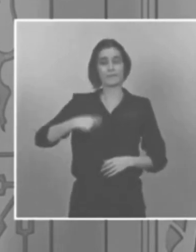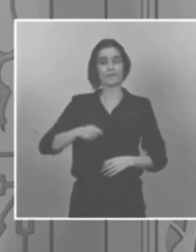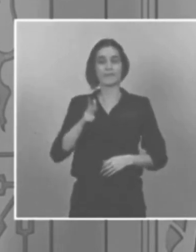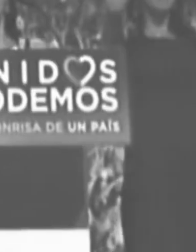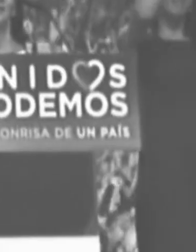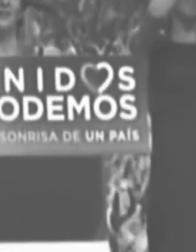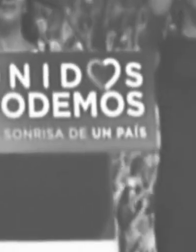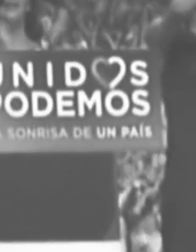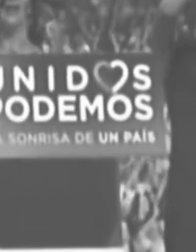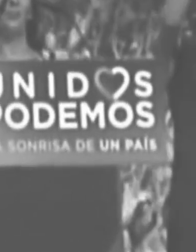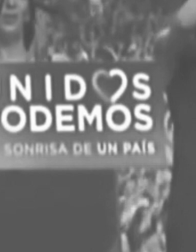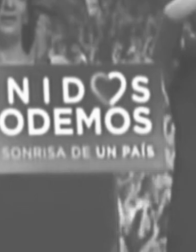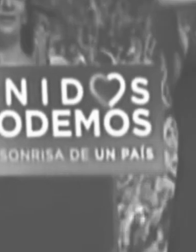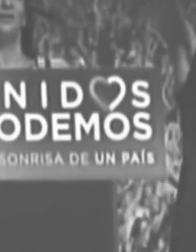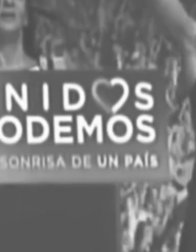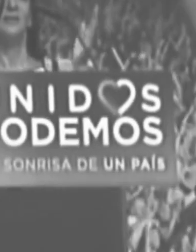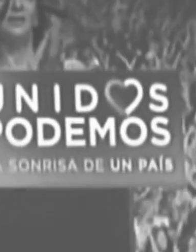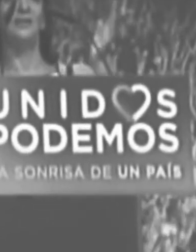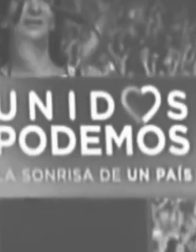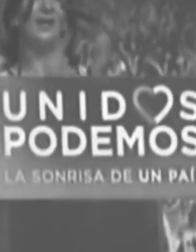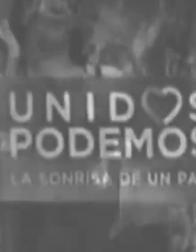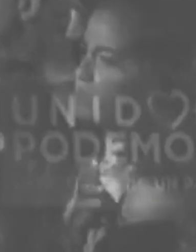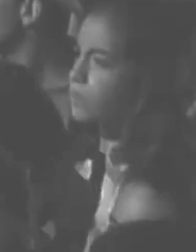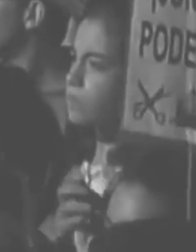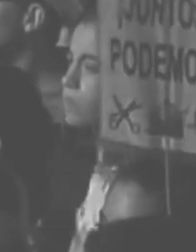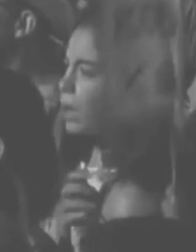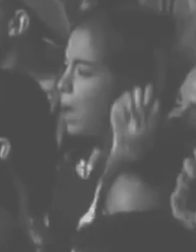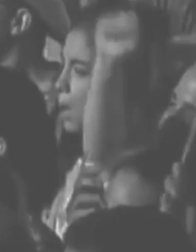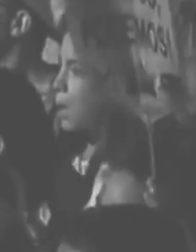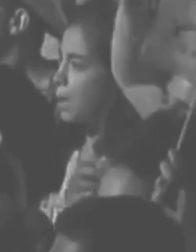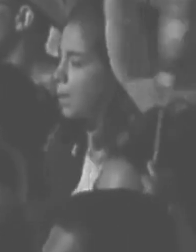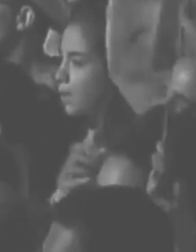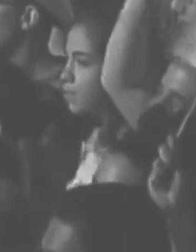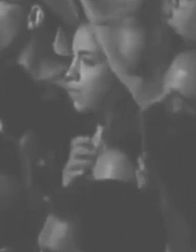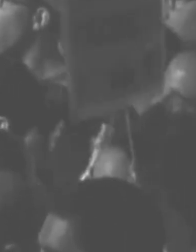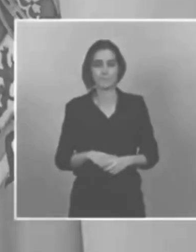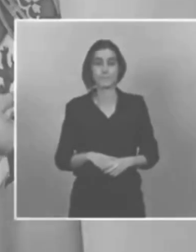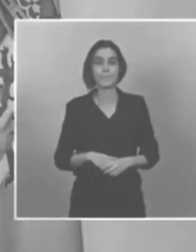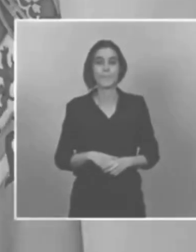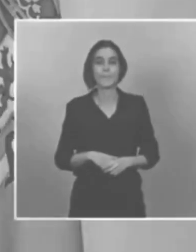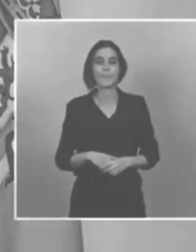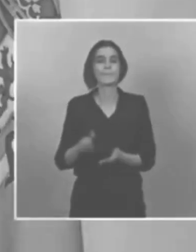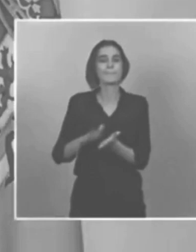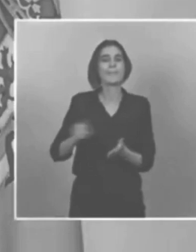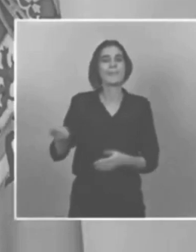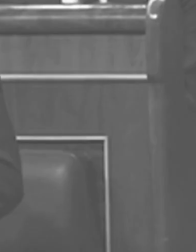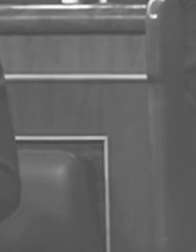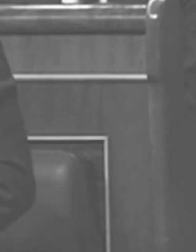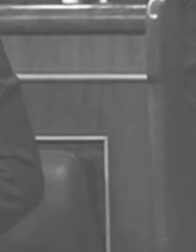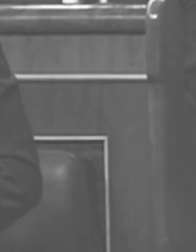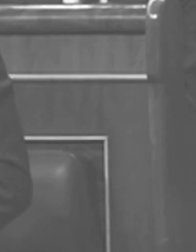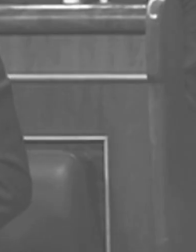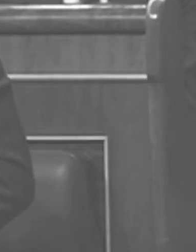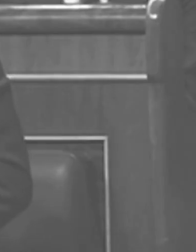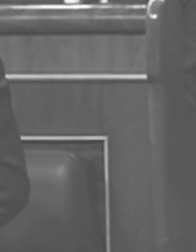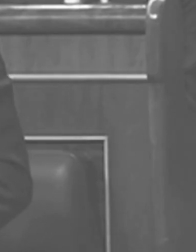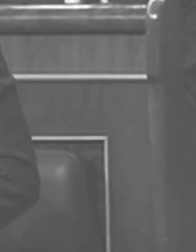preocupante, como cierto sector de la izquierda opta por aceptarlo o incluso por aplaudir sin otro desolador argumento que el de que, a fin